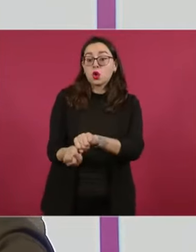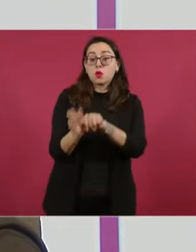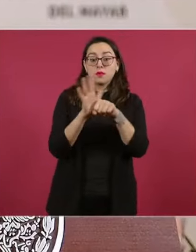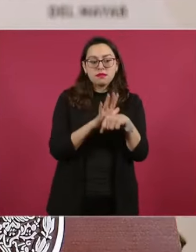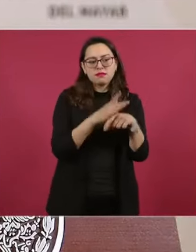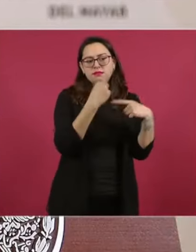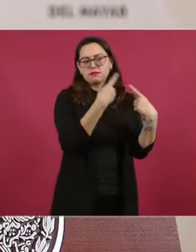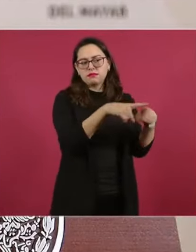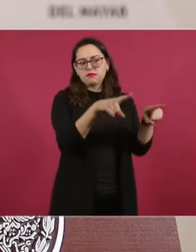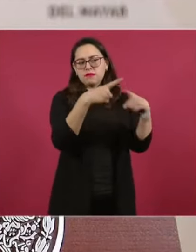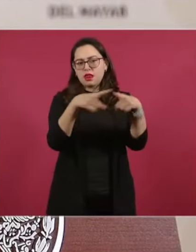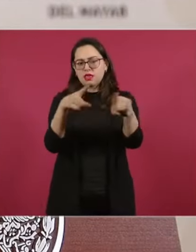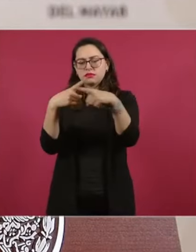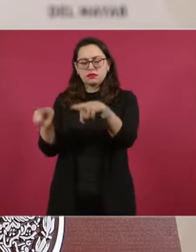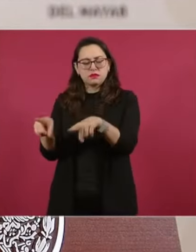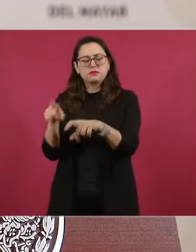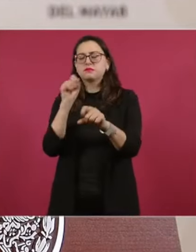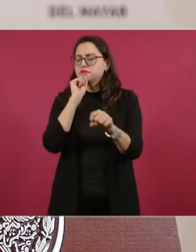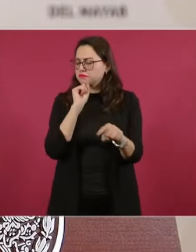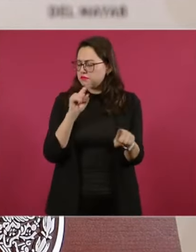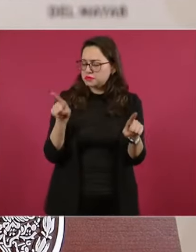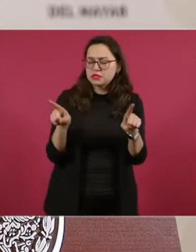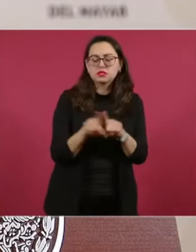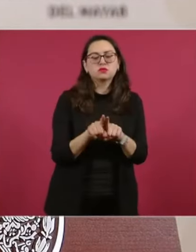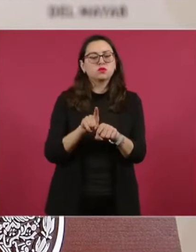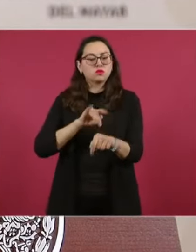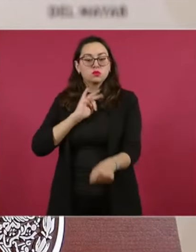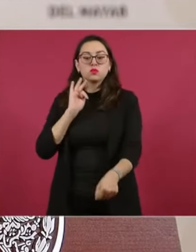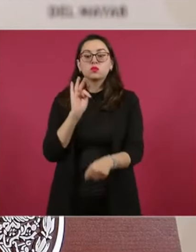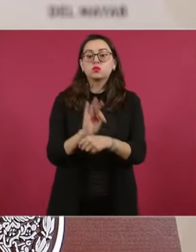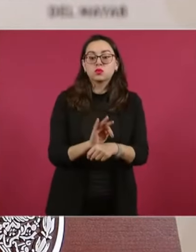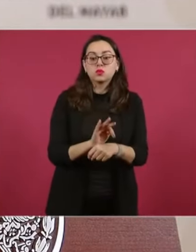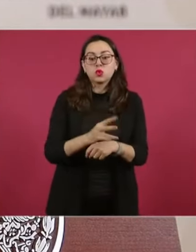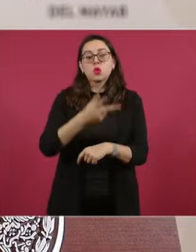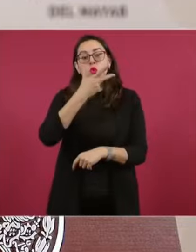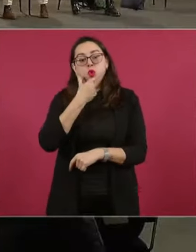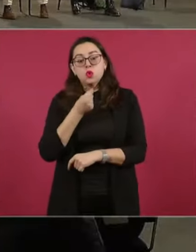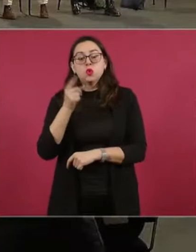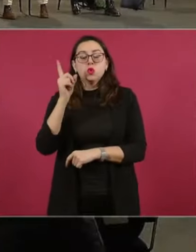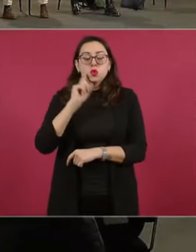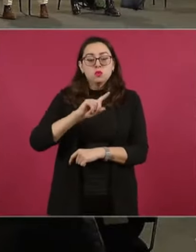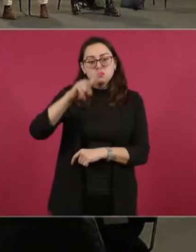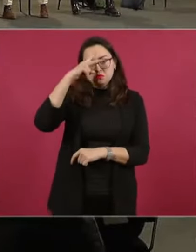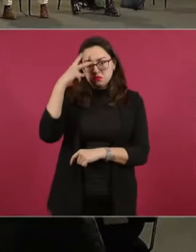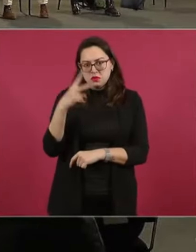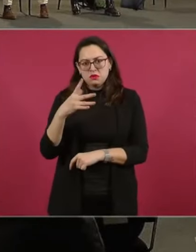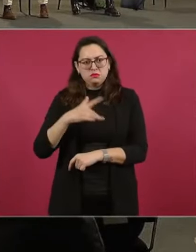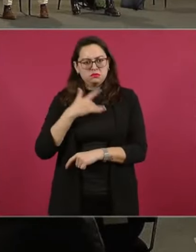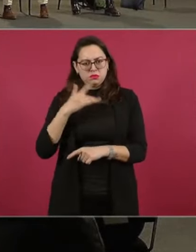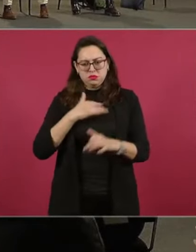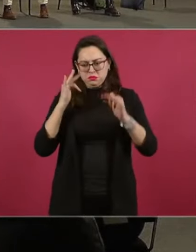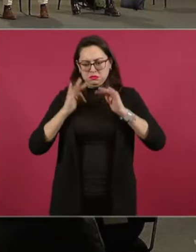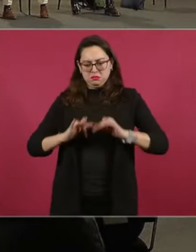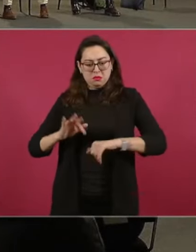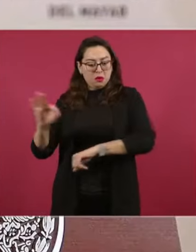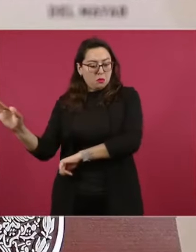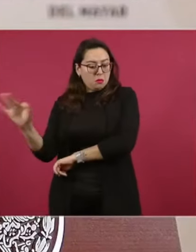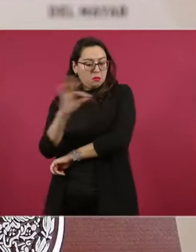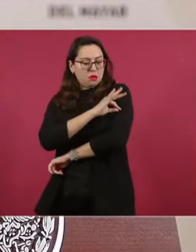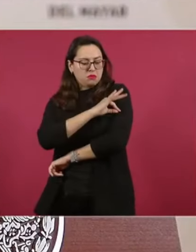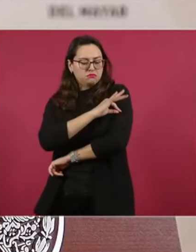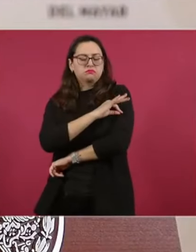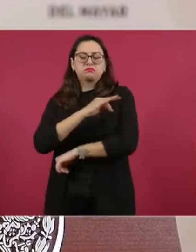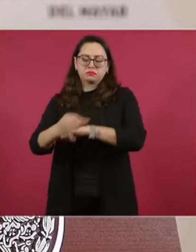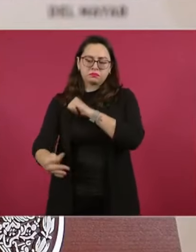actualmente circulan en el país, por lo que las y los mexicanos podemos estar tranquilos que tendremos un biológico